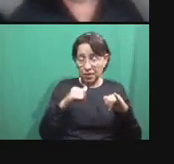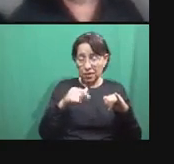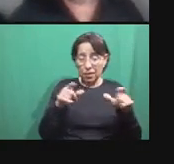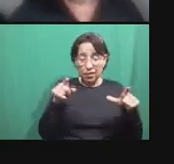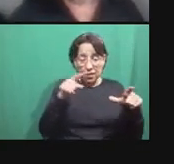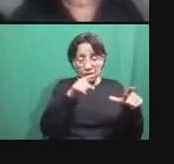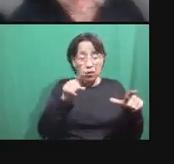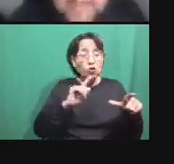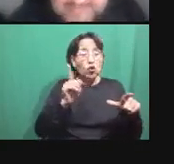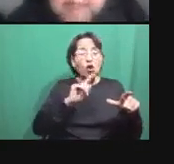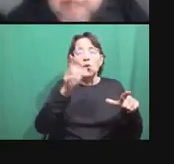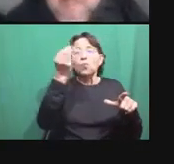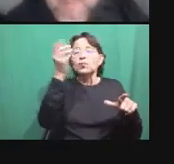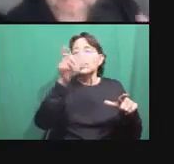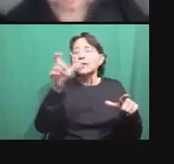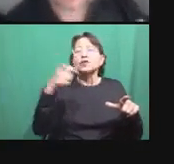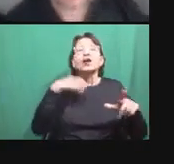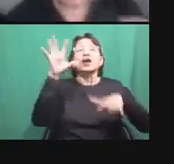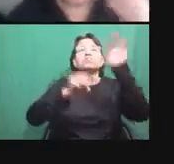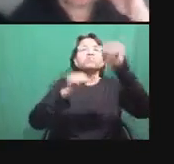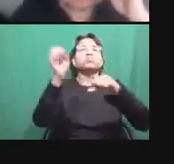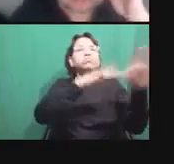territorio. Cuando se hace este mapa para